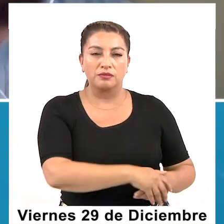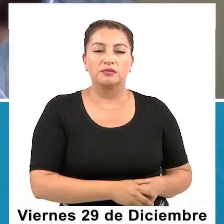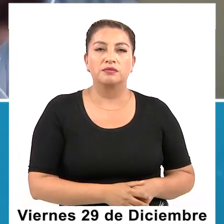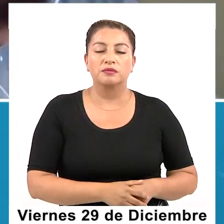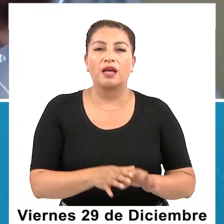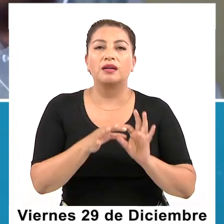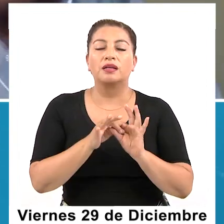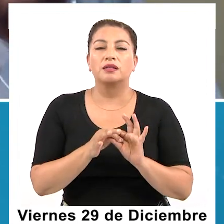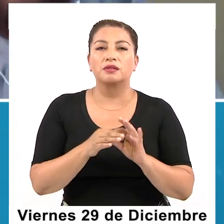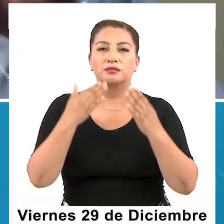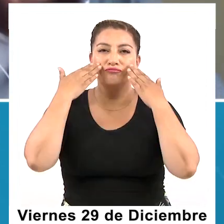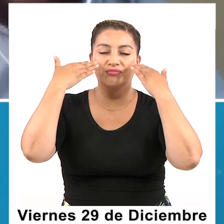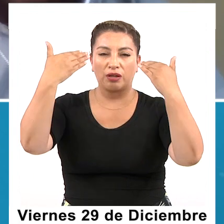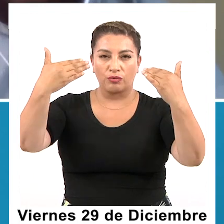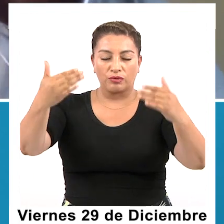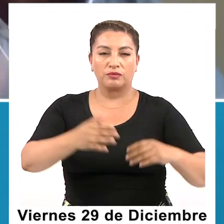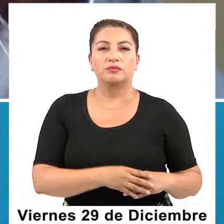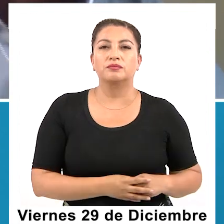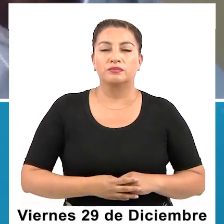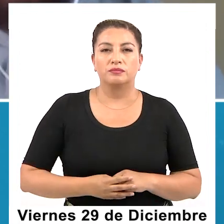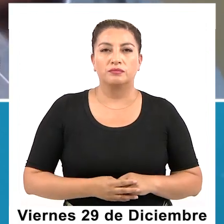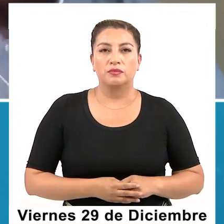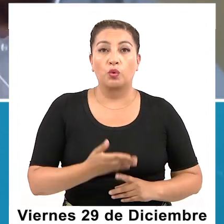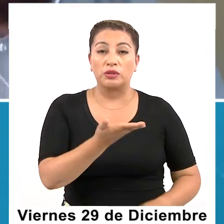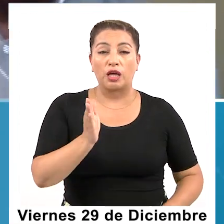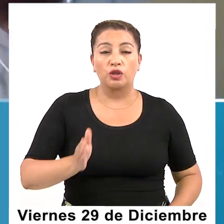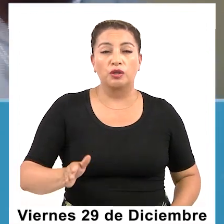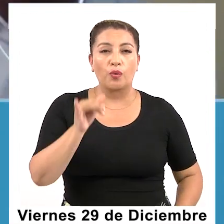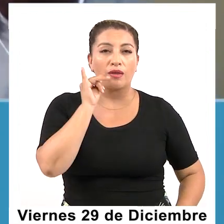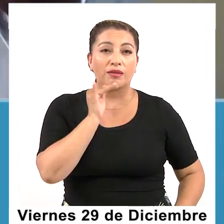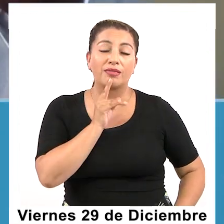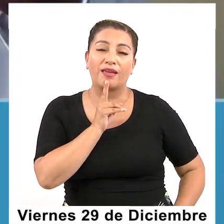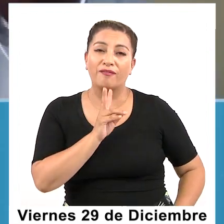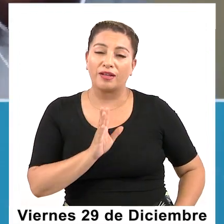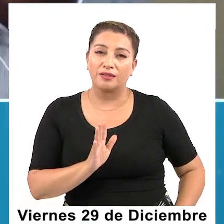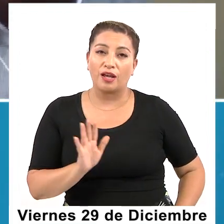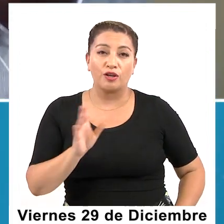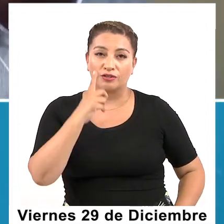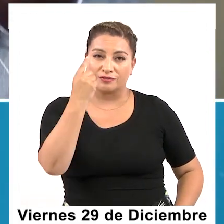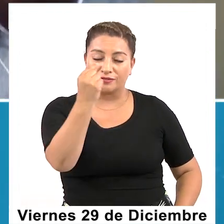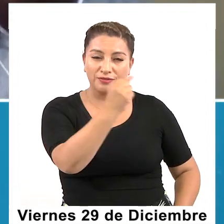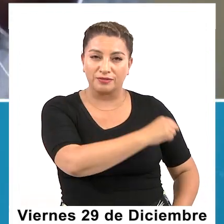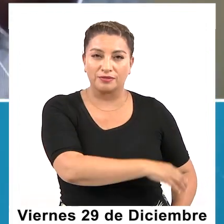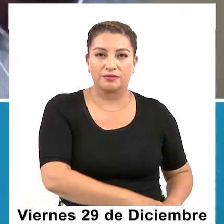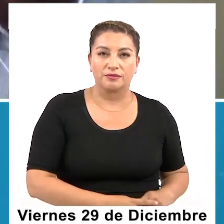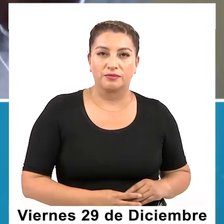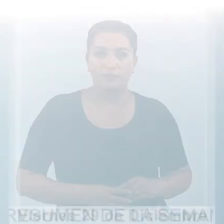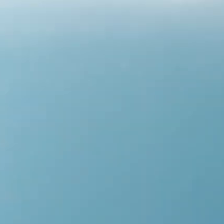Muchas gracias, Karim. Saludos. Y ustedes sigan aquí en Iquique Televisión. No se vayan.